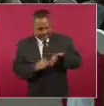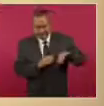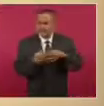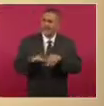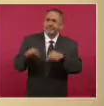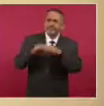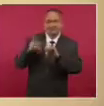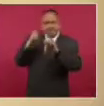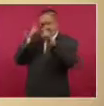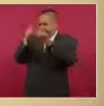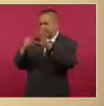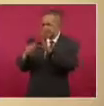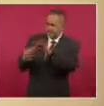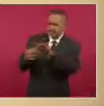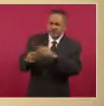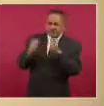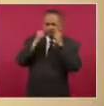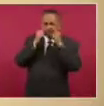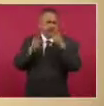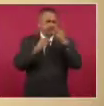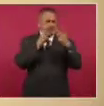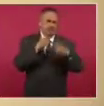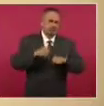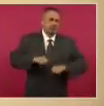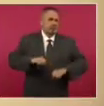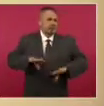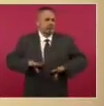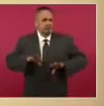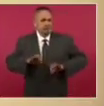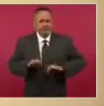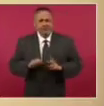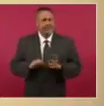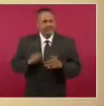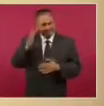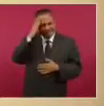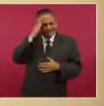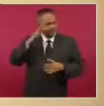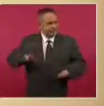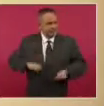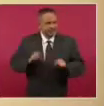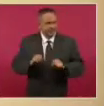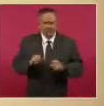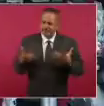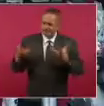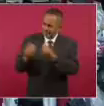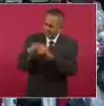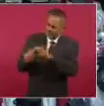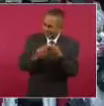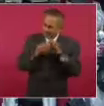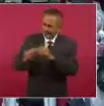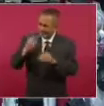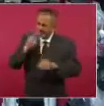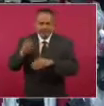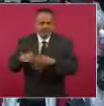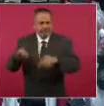el habla o el temple de los dirigentes. Muchas gracias.